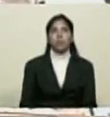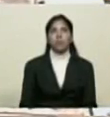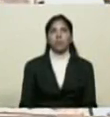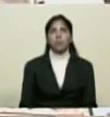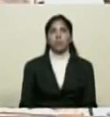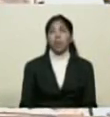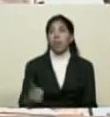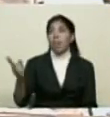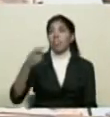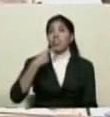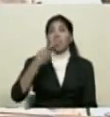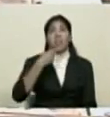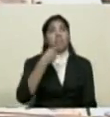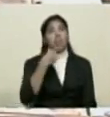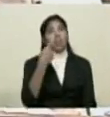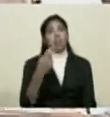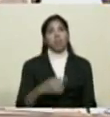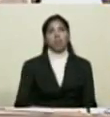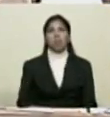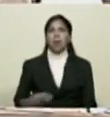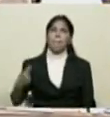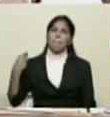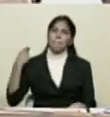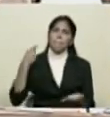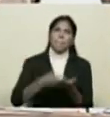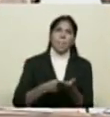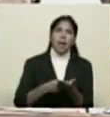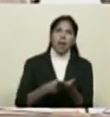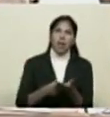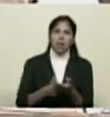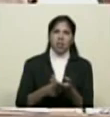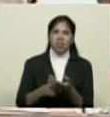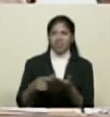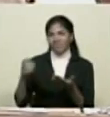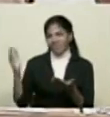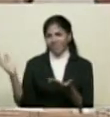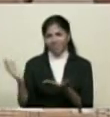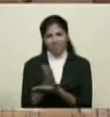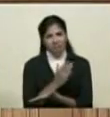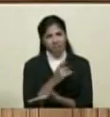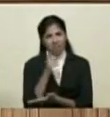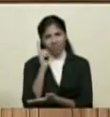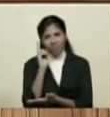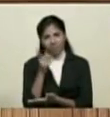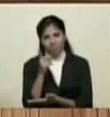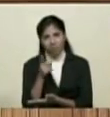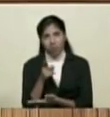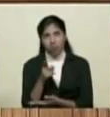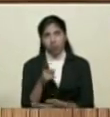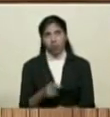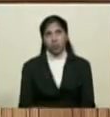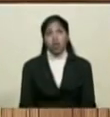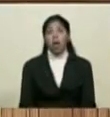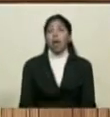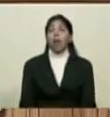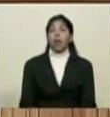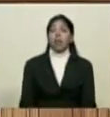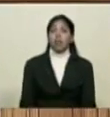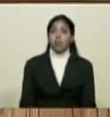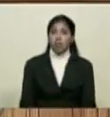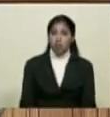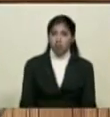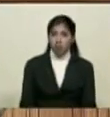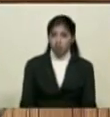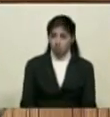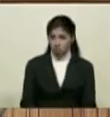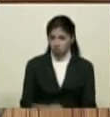Están diciendo que van a pagar no sé cuánto para que me destituyan de aquí, pero que esa investigación no va a terminar. Pues no va a terminar. ¿Por qué no va a